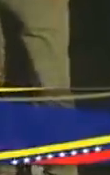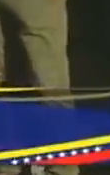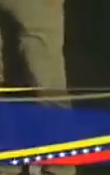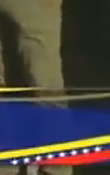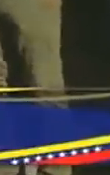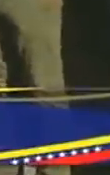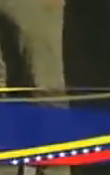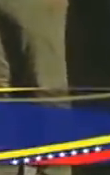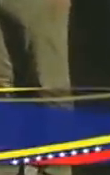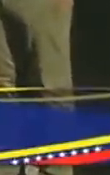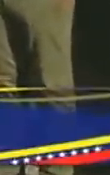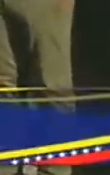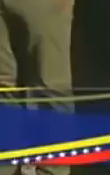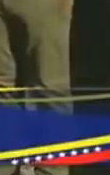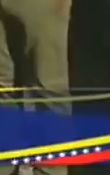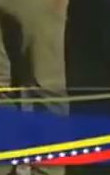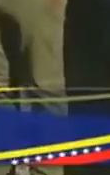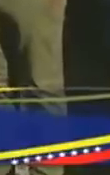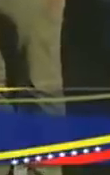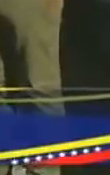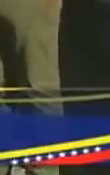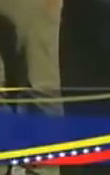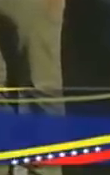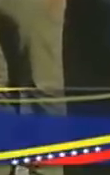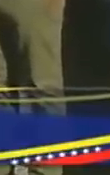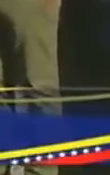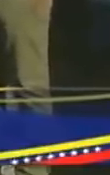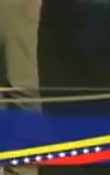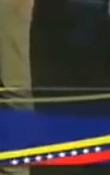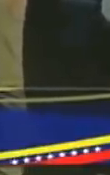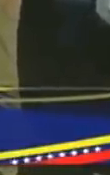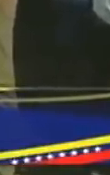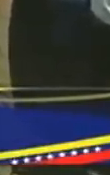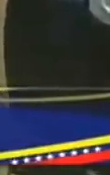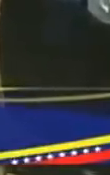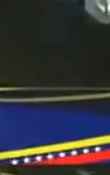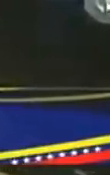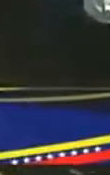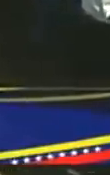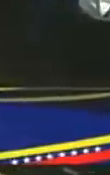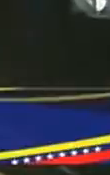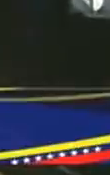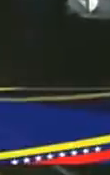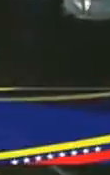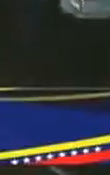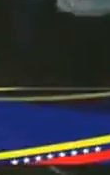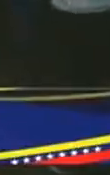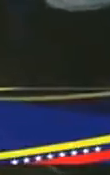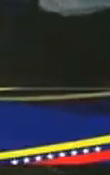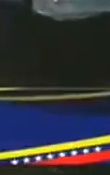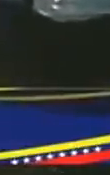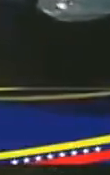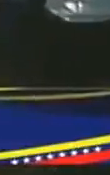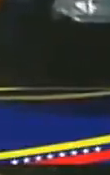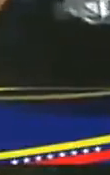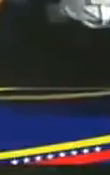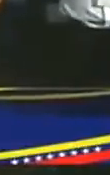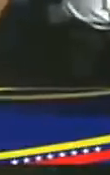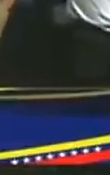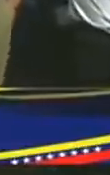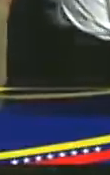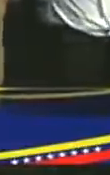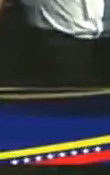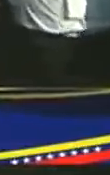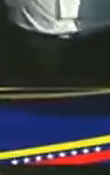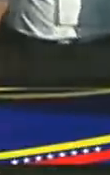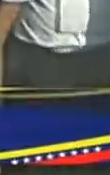derecha y a la izquierda. ¿Cómo se mueve por aquí? ¿Cómo se mueve por allá? ¿Qué me dice Héctor? ¿Cómo sigue esto entonces? Bueno,